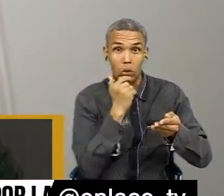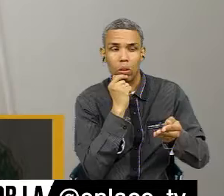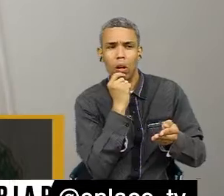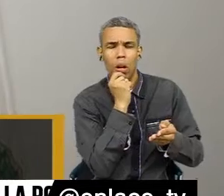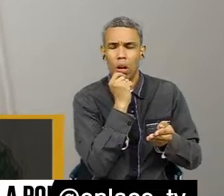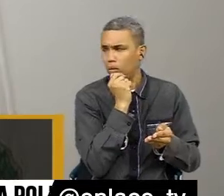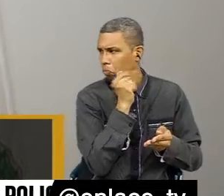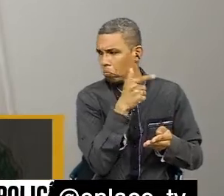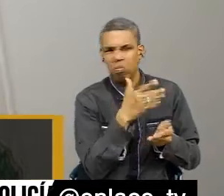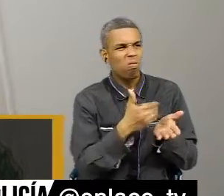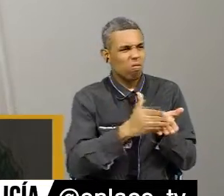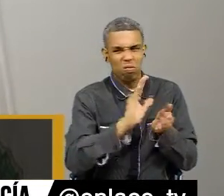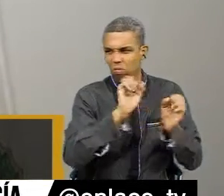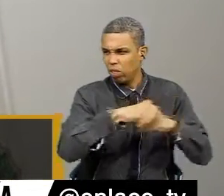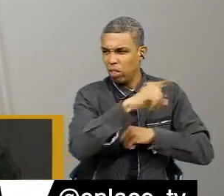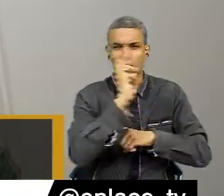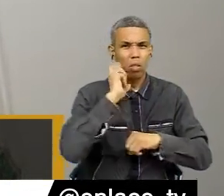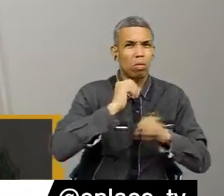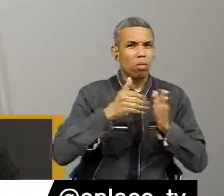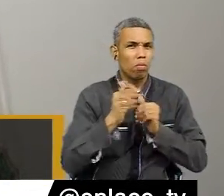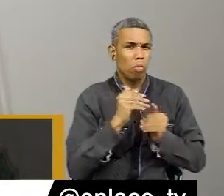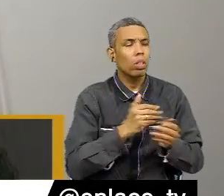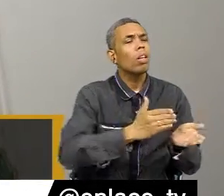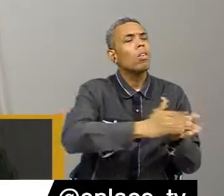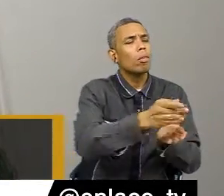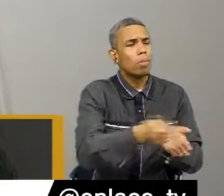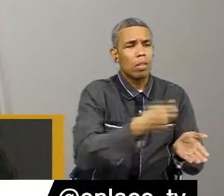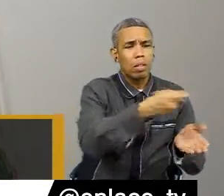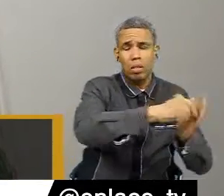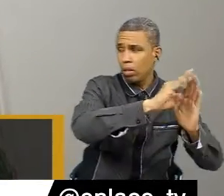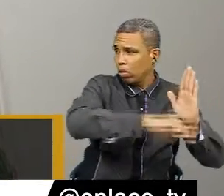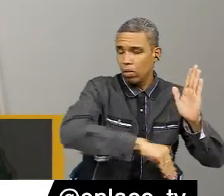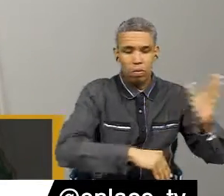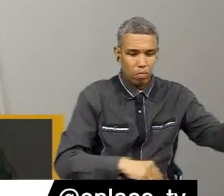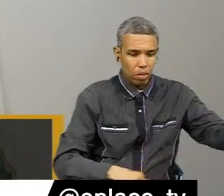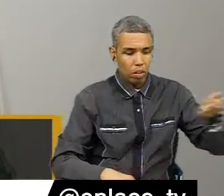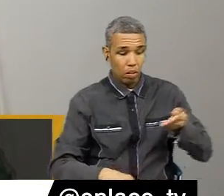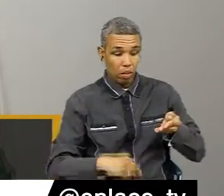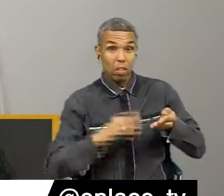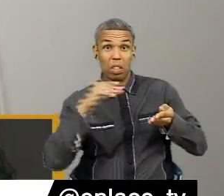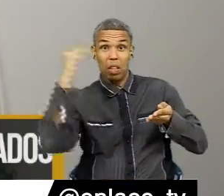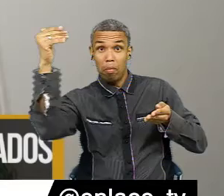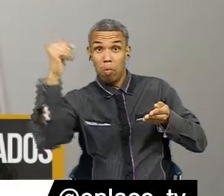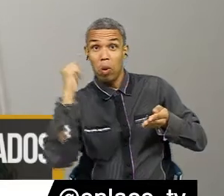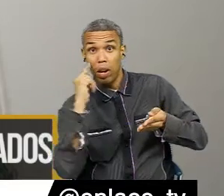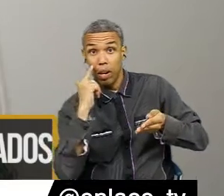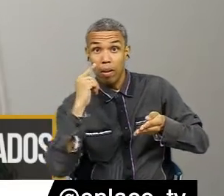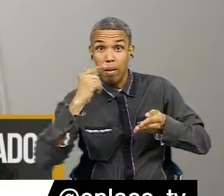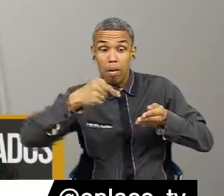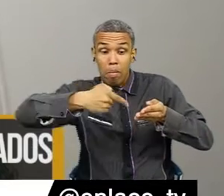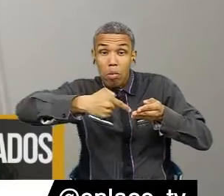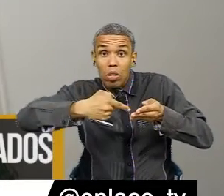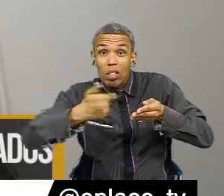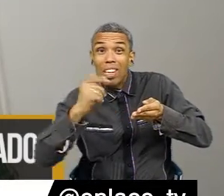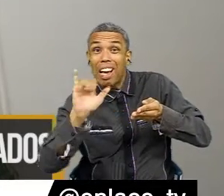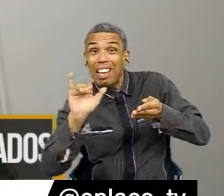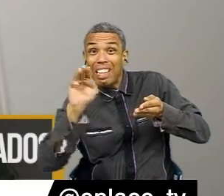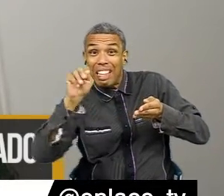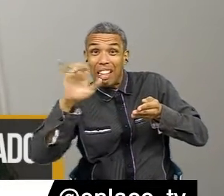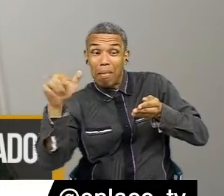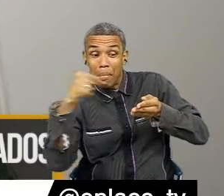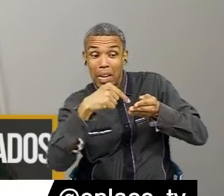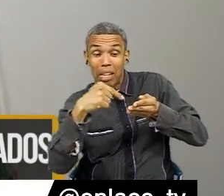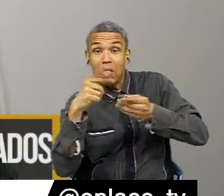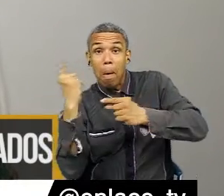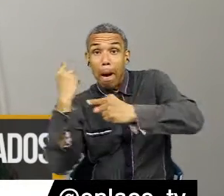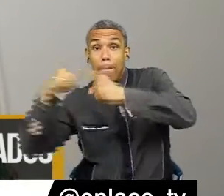ante una situación de la judicialización de una persona por receptación. Lo importante y el mensaje que queremos llevar es que estamos